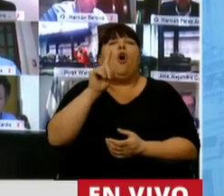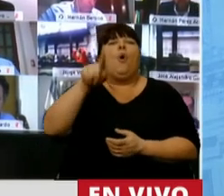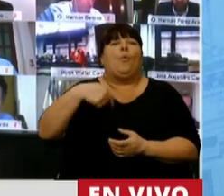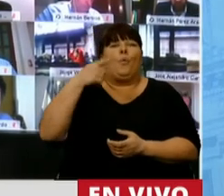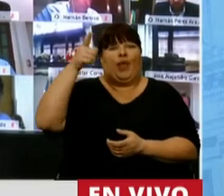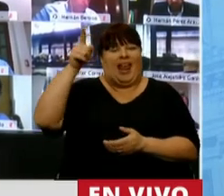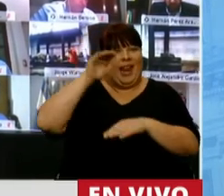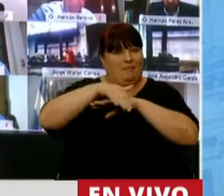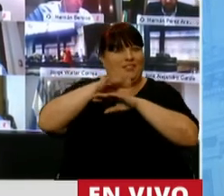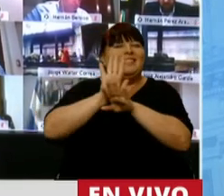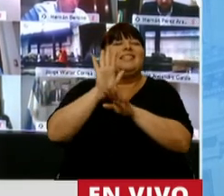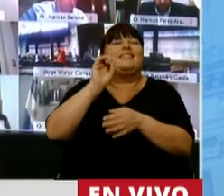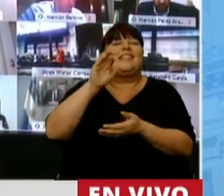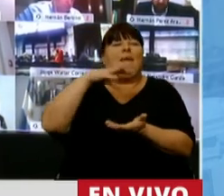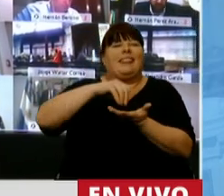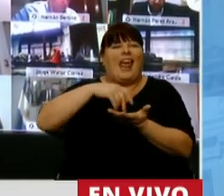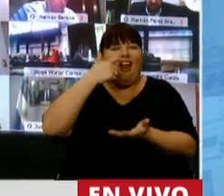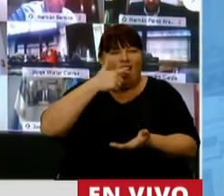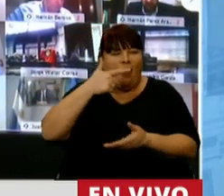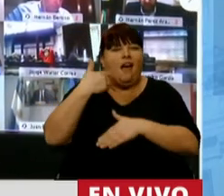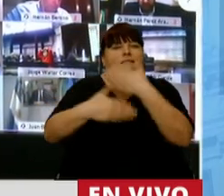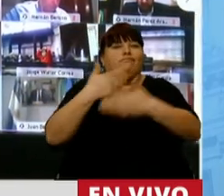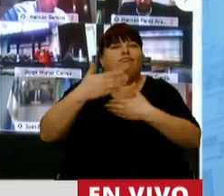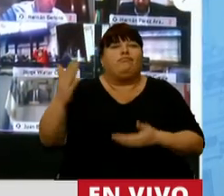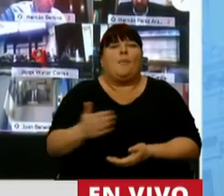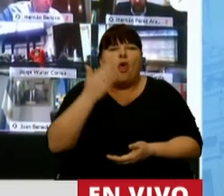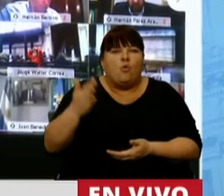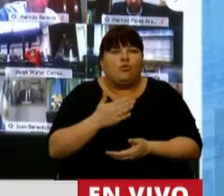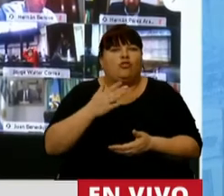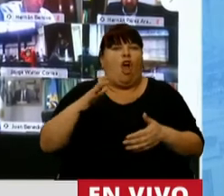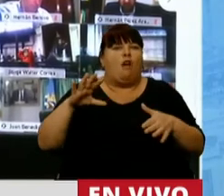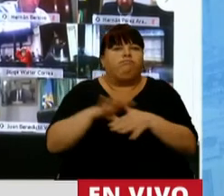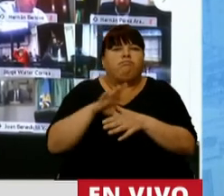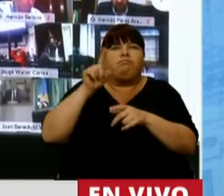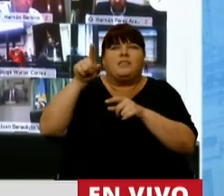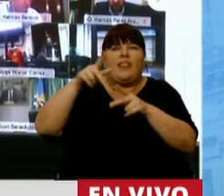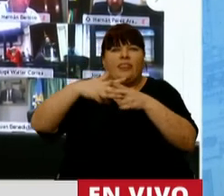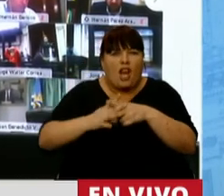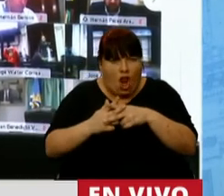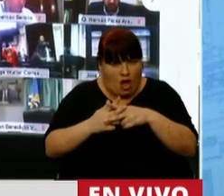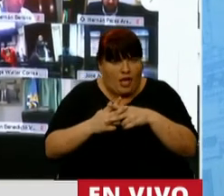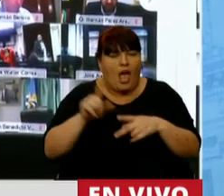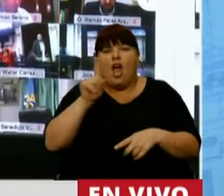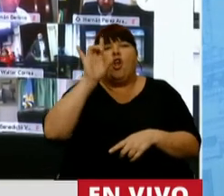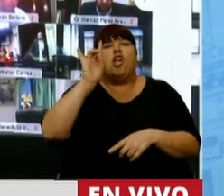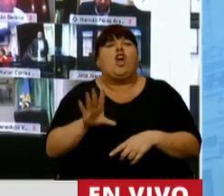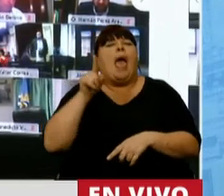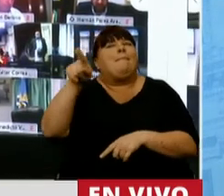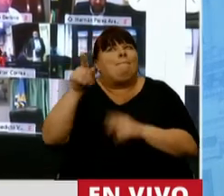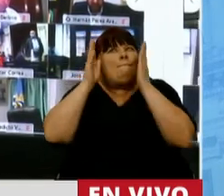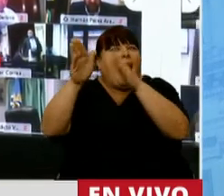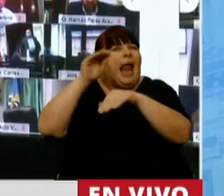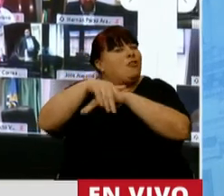Tierra Colorada impulsar este desarrollo productivo, estratégico y tecnológico, que no solamente es para